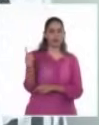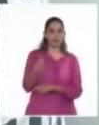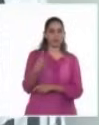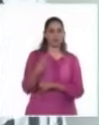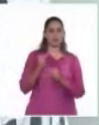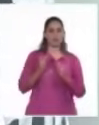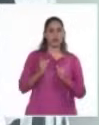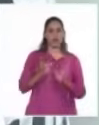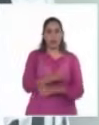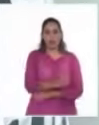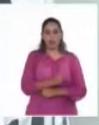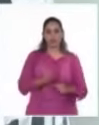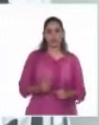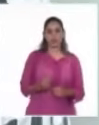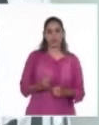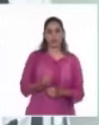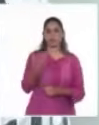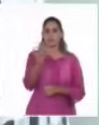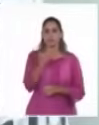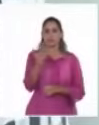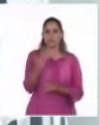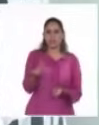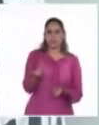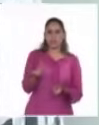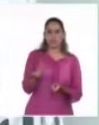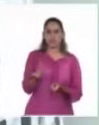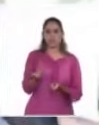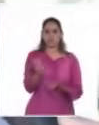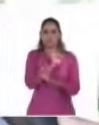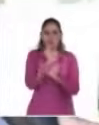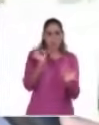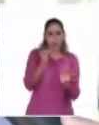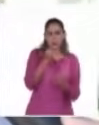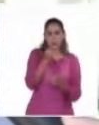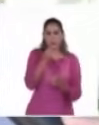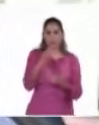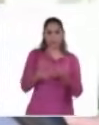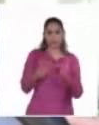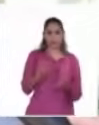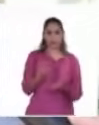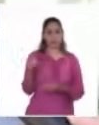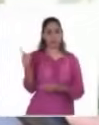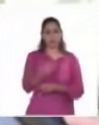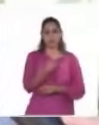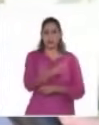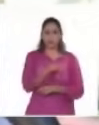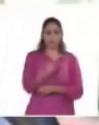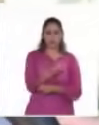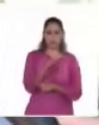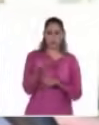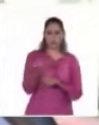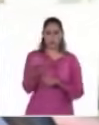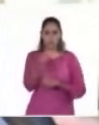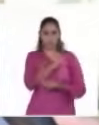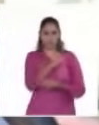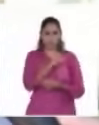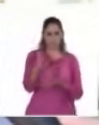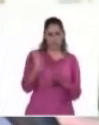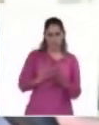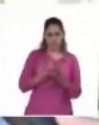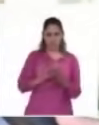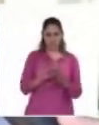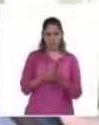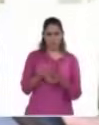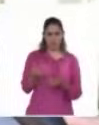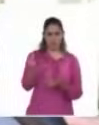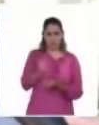intentaron agredirlo y cuántas veces le pusieron atentado y nunca pudieron nosotros no queremos intervenciones militares no queremos que nadie venga